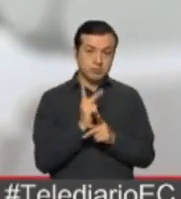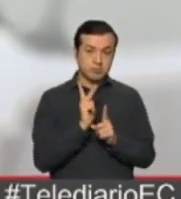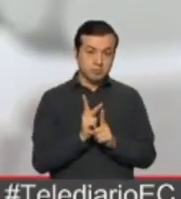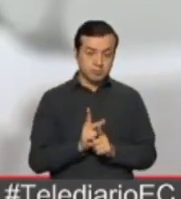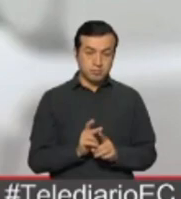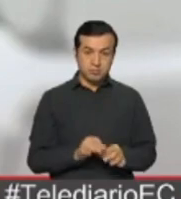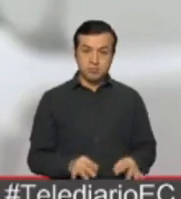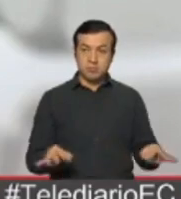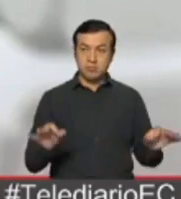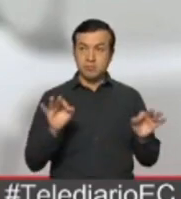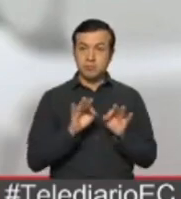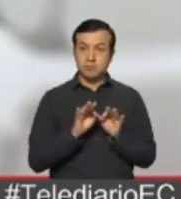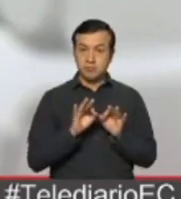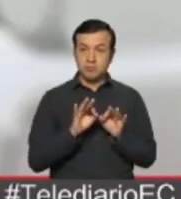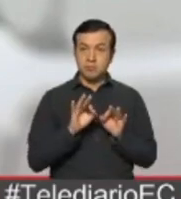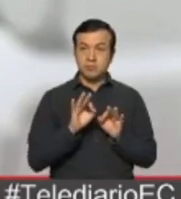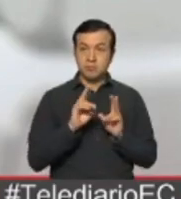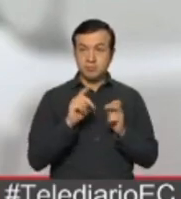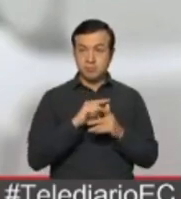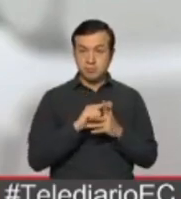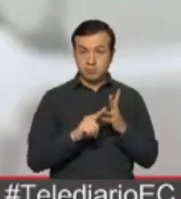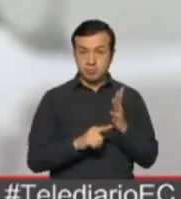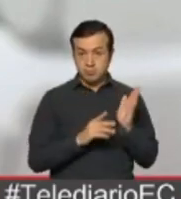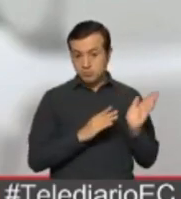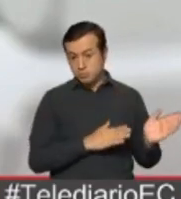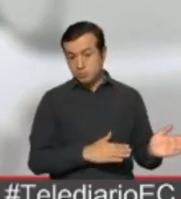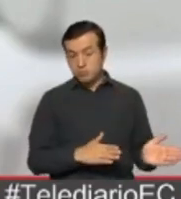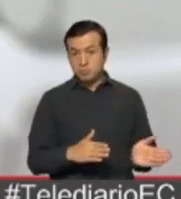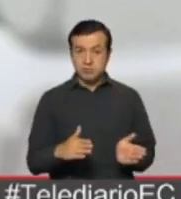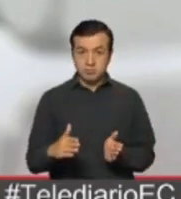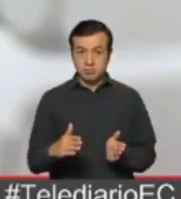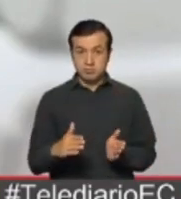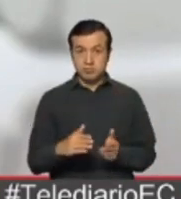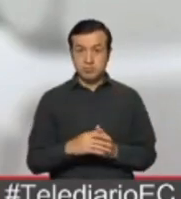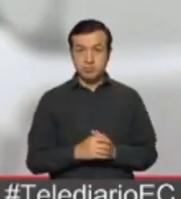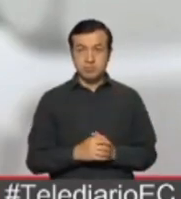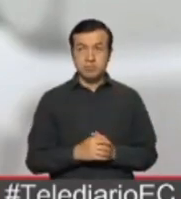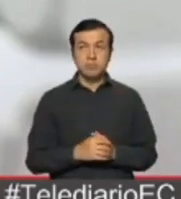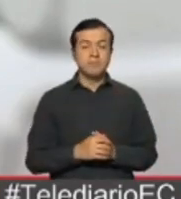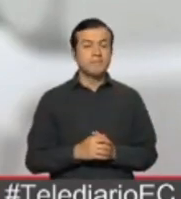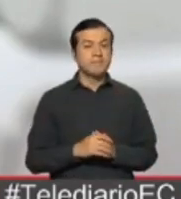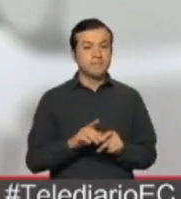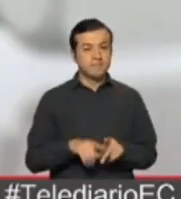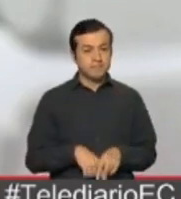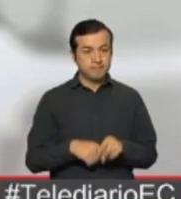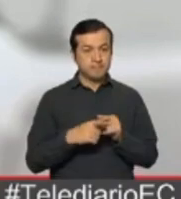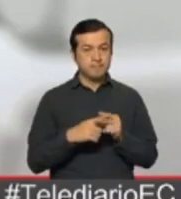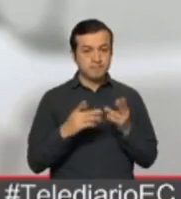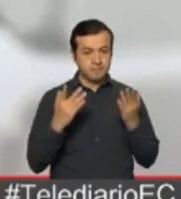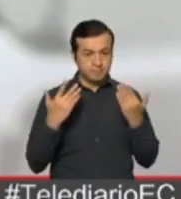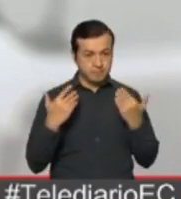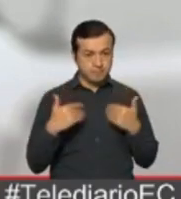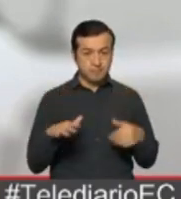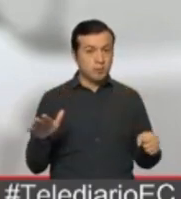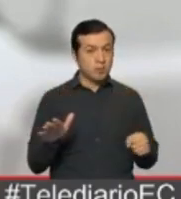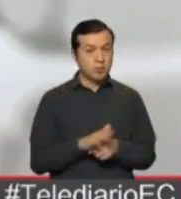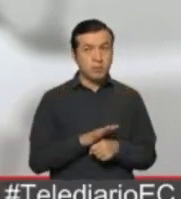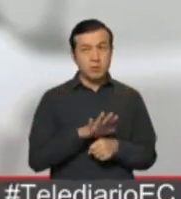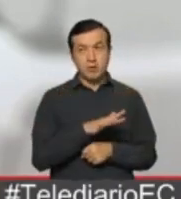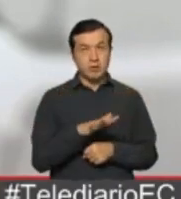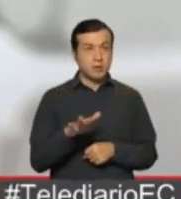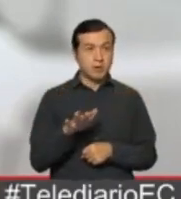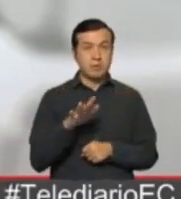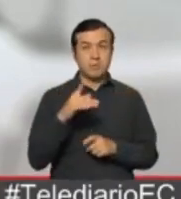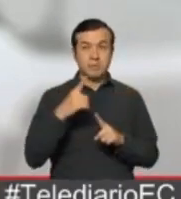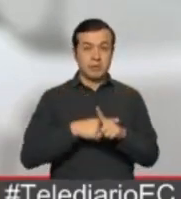intermedios y el punto medular que es el de la tarifa a partir de eso digamos que se culminaría en el a mediados